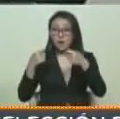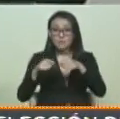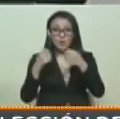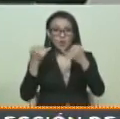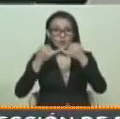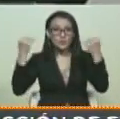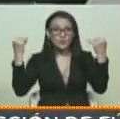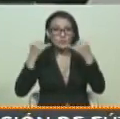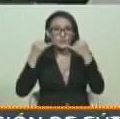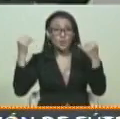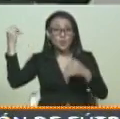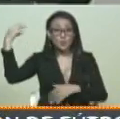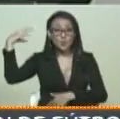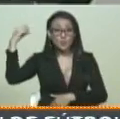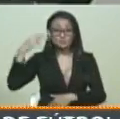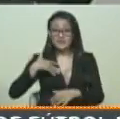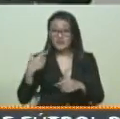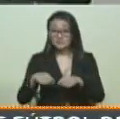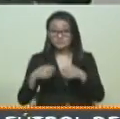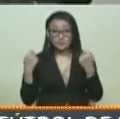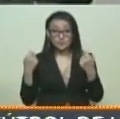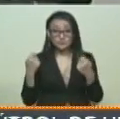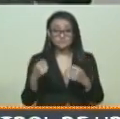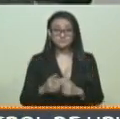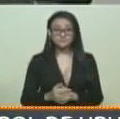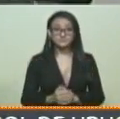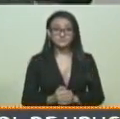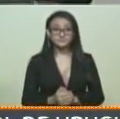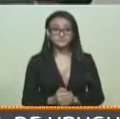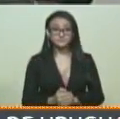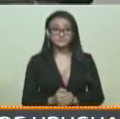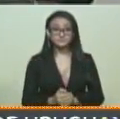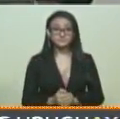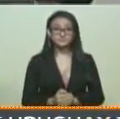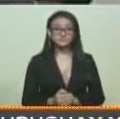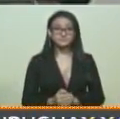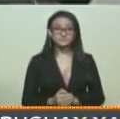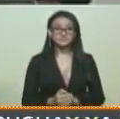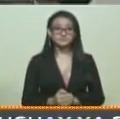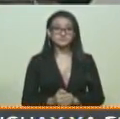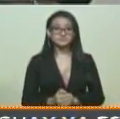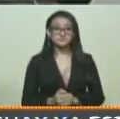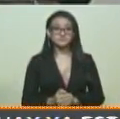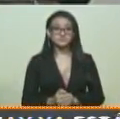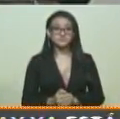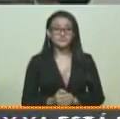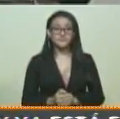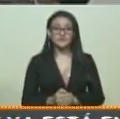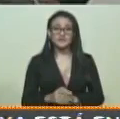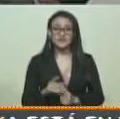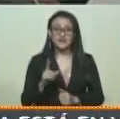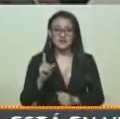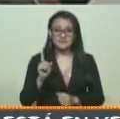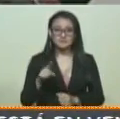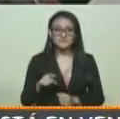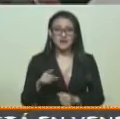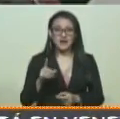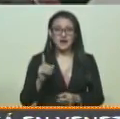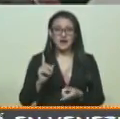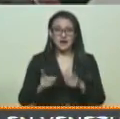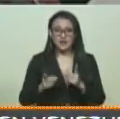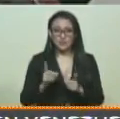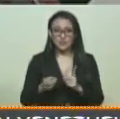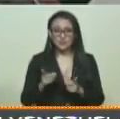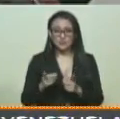del país, además de generar malestar en algunos servicios